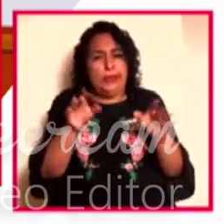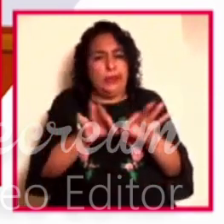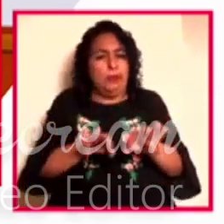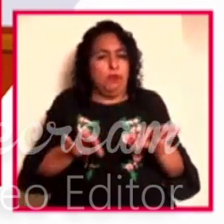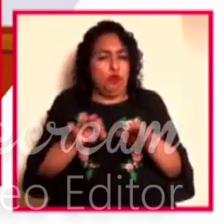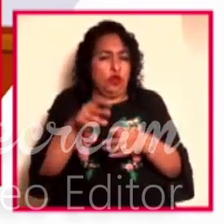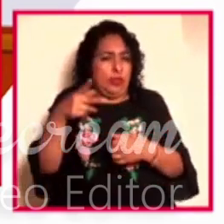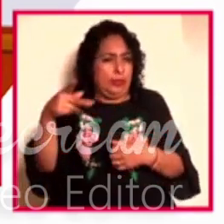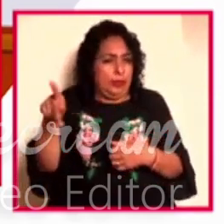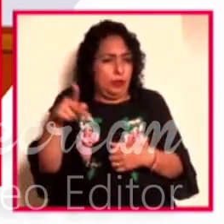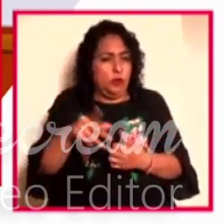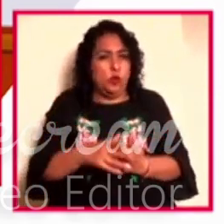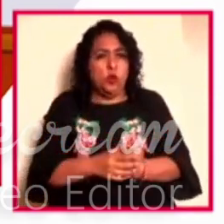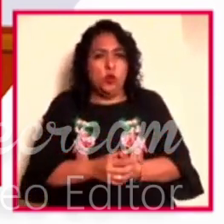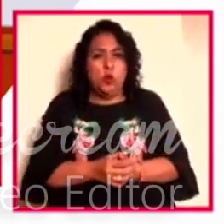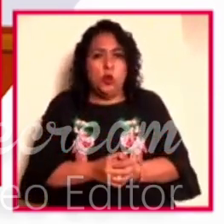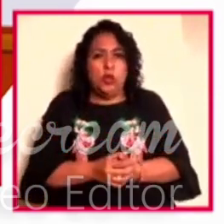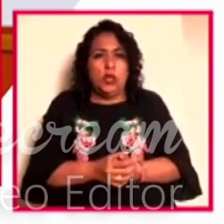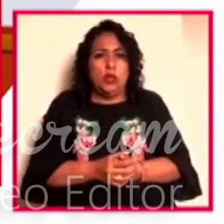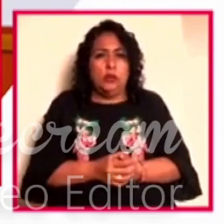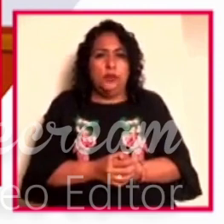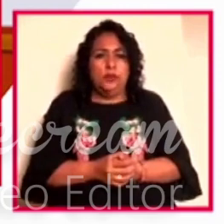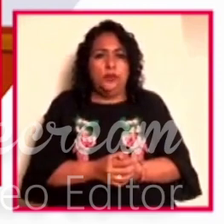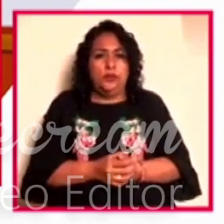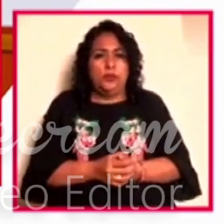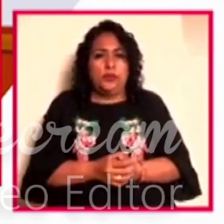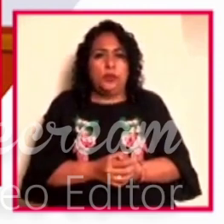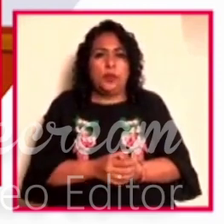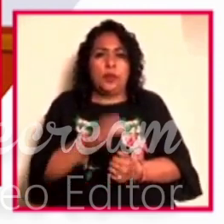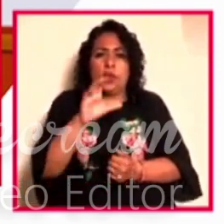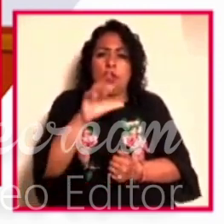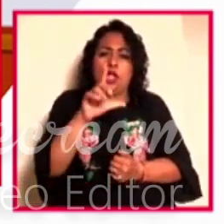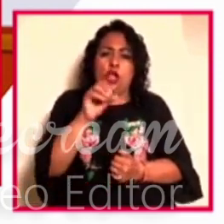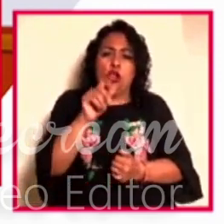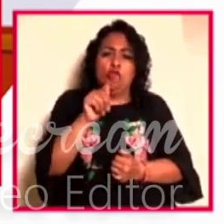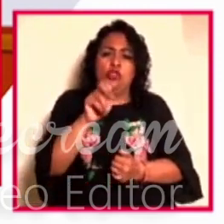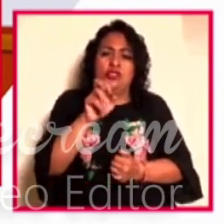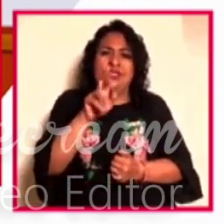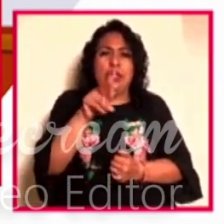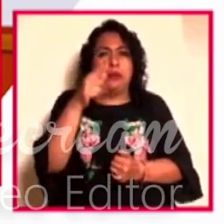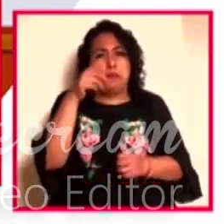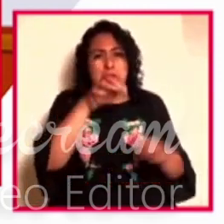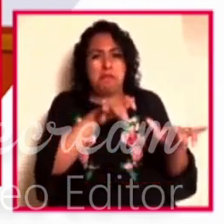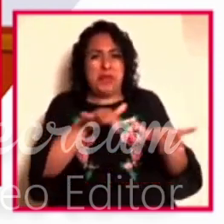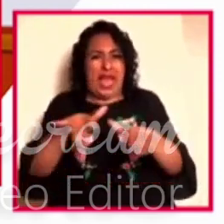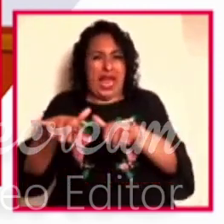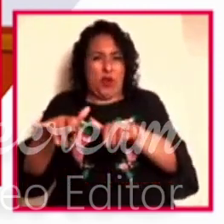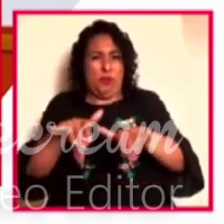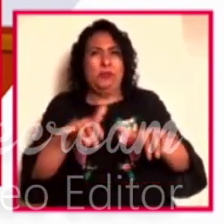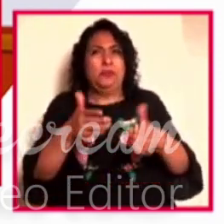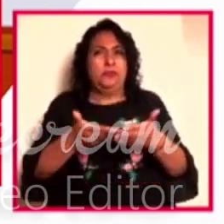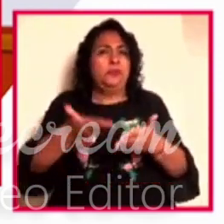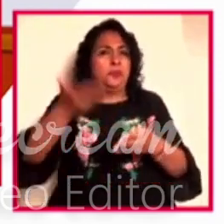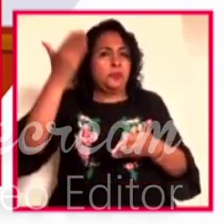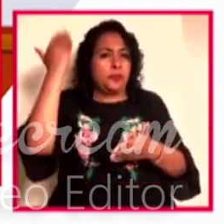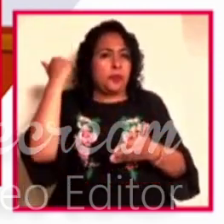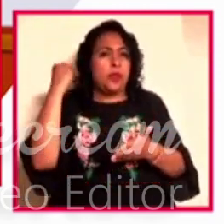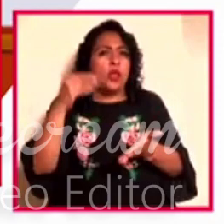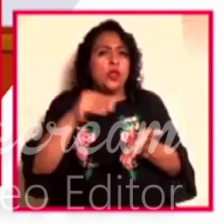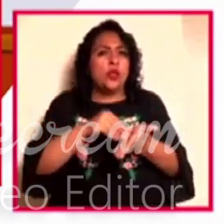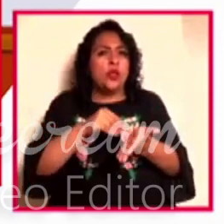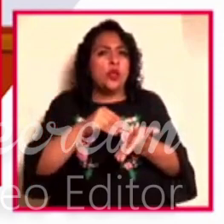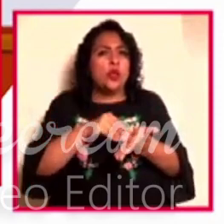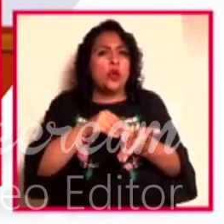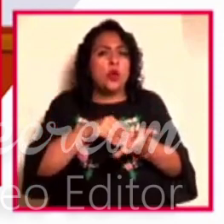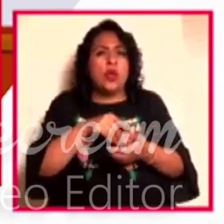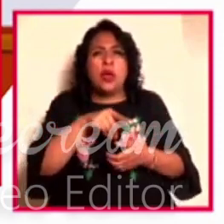emblemáticas fue Cluster para piano. Aún en aquella época todavía muy influenciado Mario por John Cage